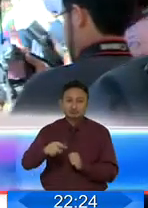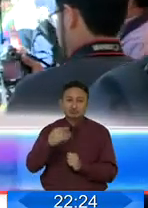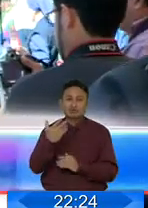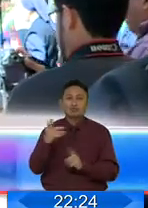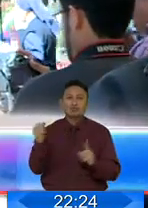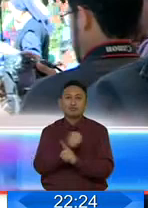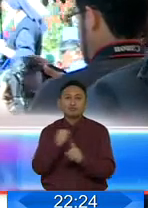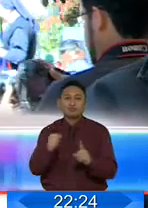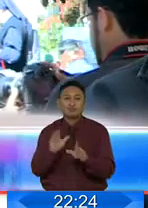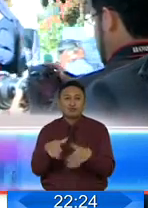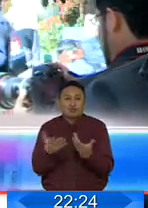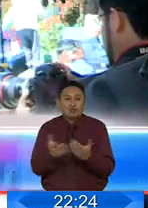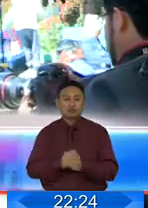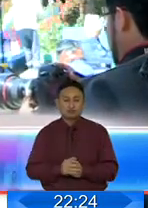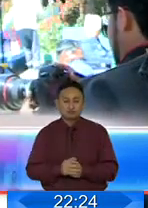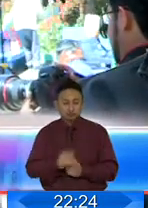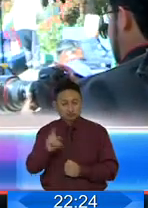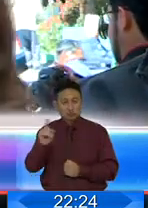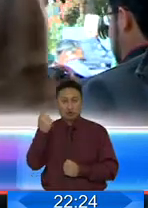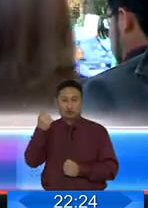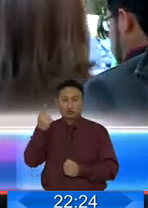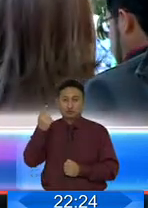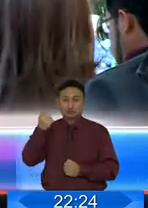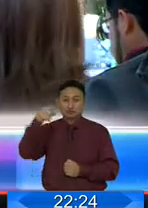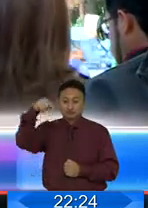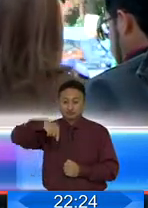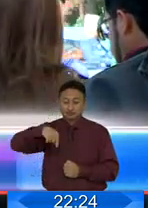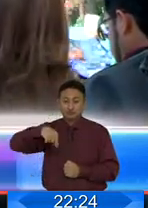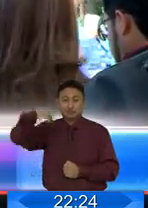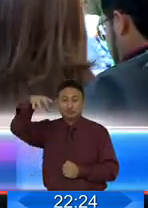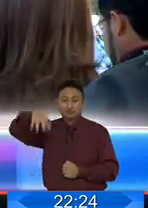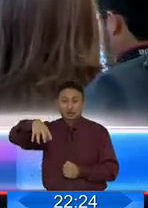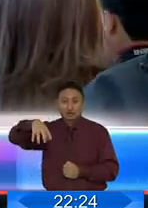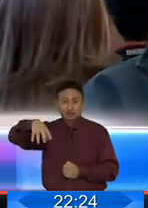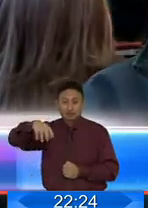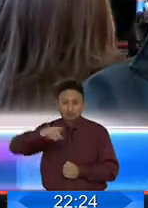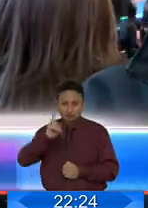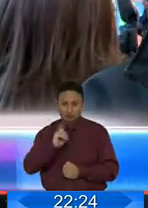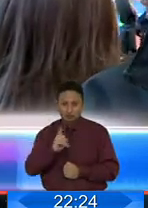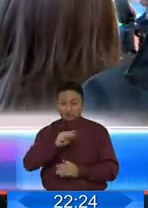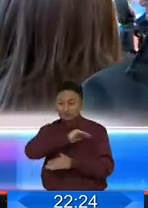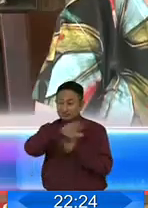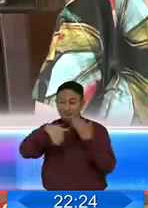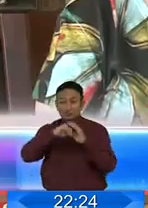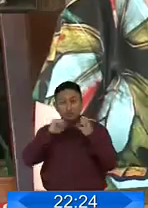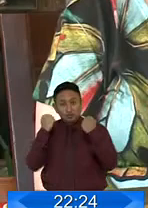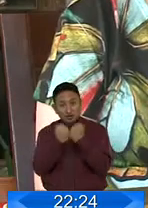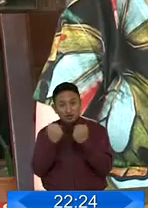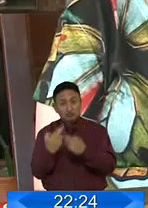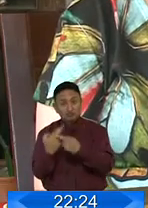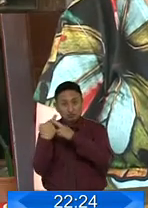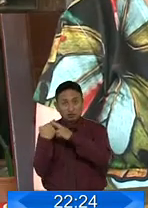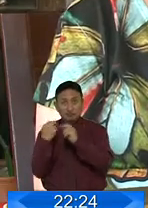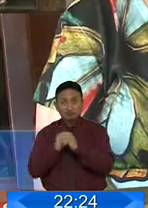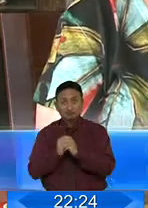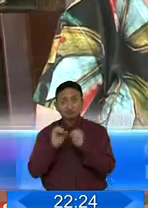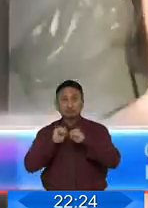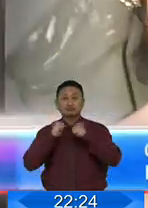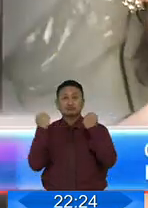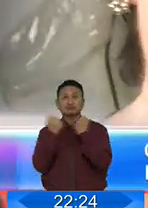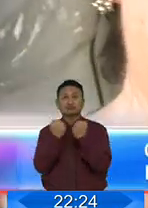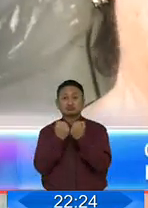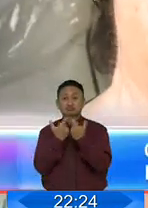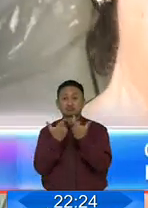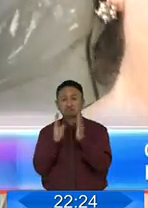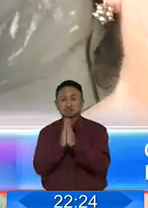de violencia no solamente va a recaer ante una cartera de Estado, es una responsabilidad de toda la sociedad. Por lo cual las organizaciones sociales